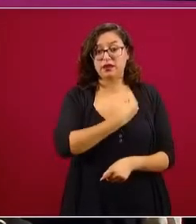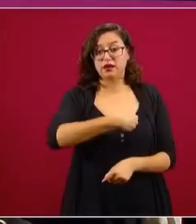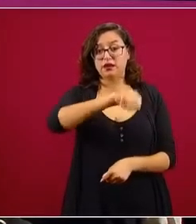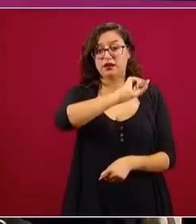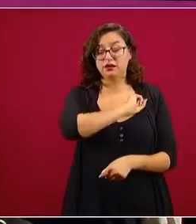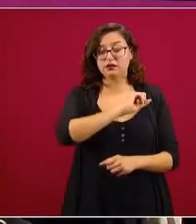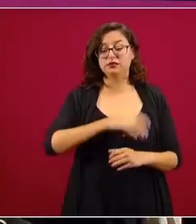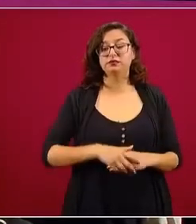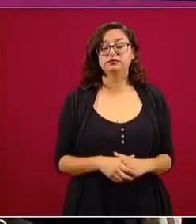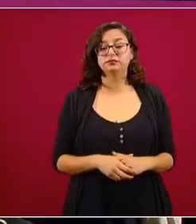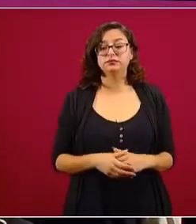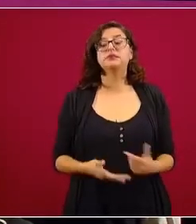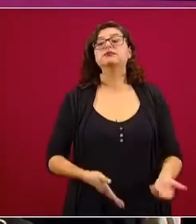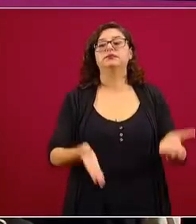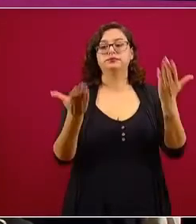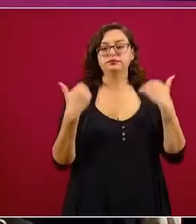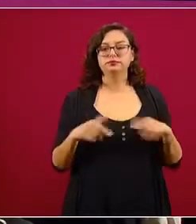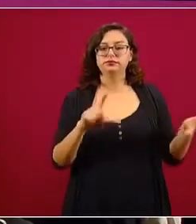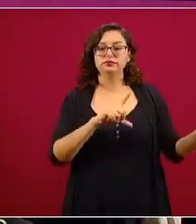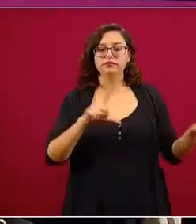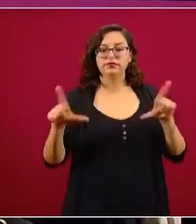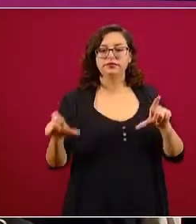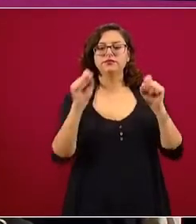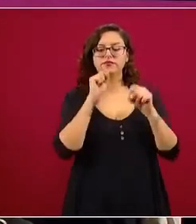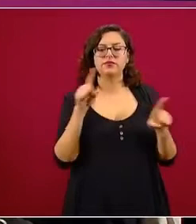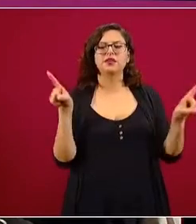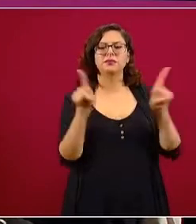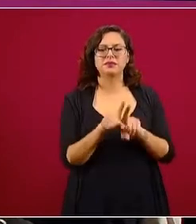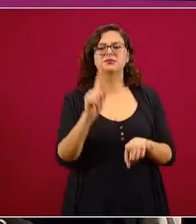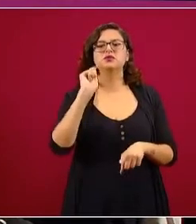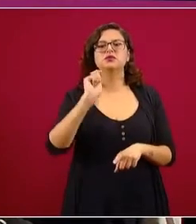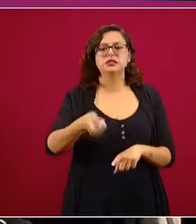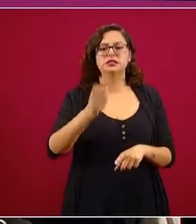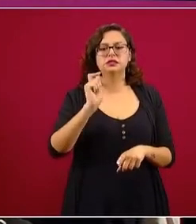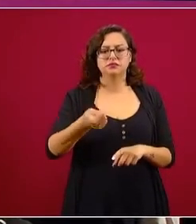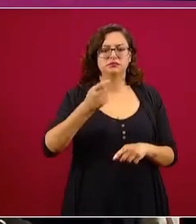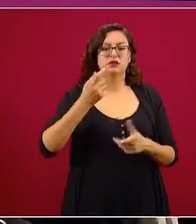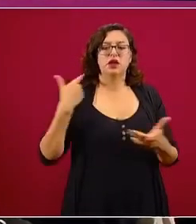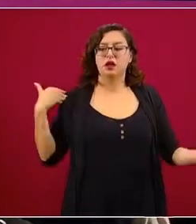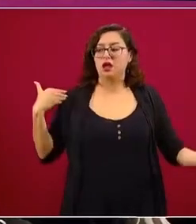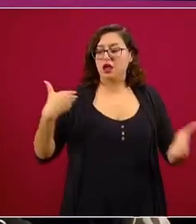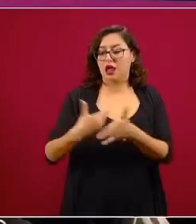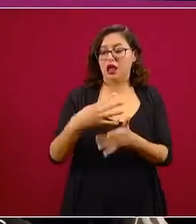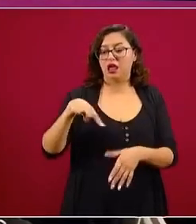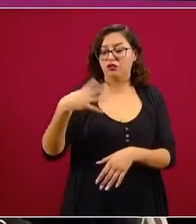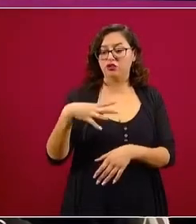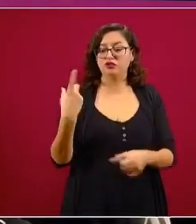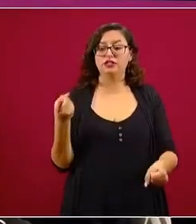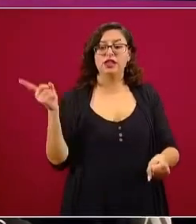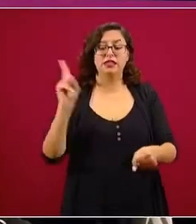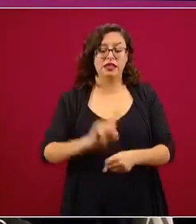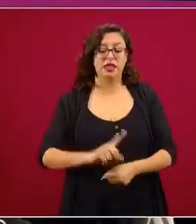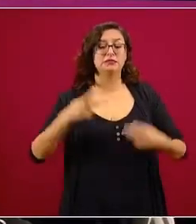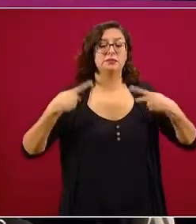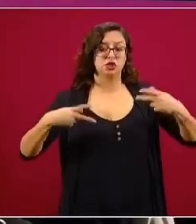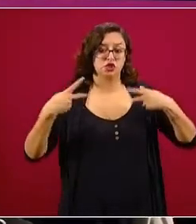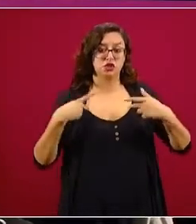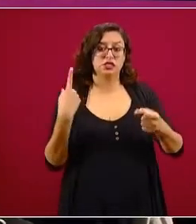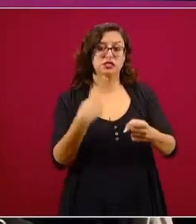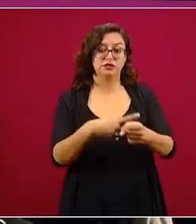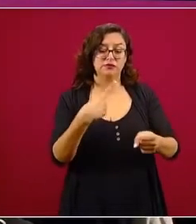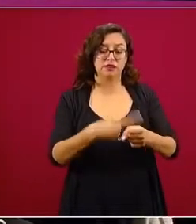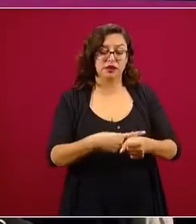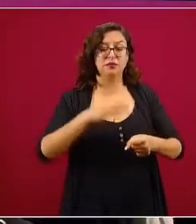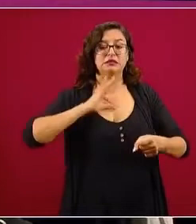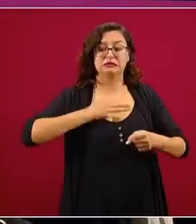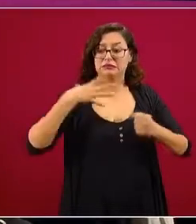diapositiva. Aquí también tenemos lo que significaría la epidemia activa, o en este caso los casos activos de profesionales